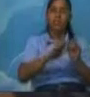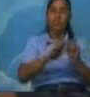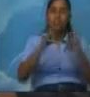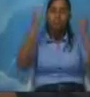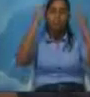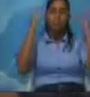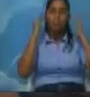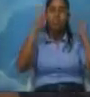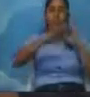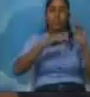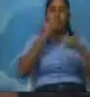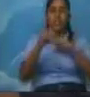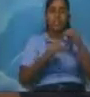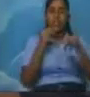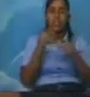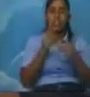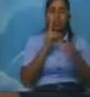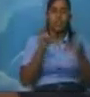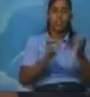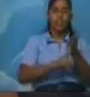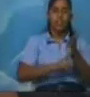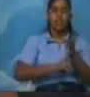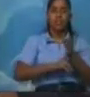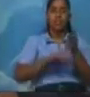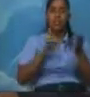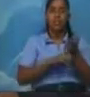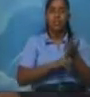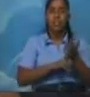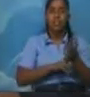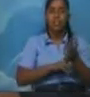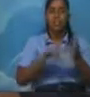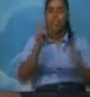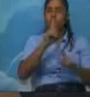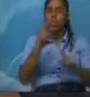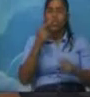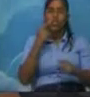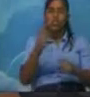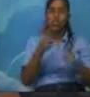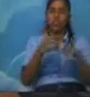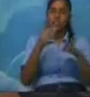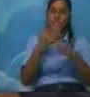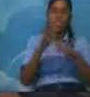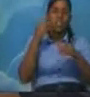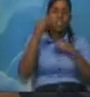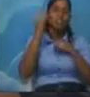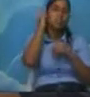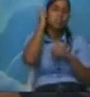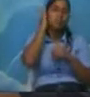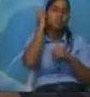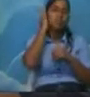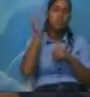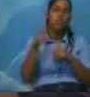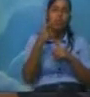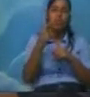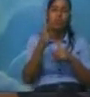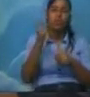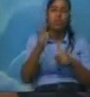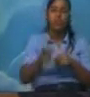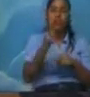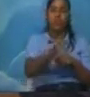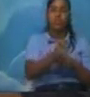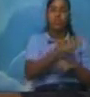está haciendo de verdad pues no tome en cuenta si hace el sordo Cuando alguien trata de